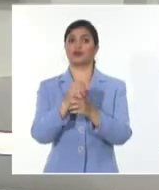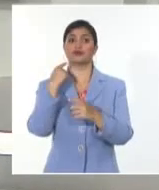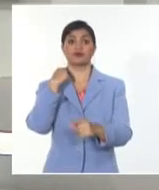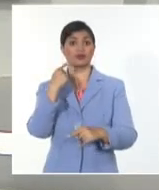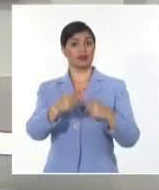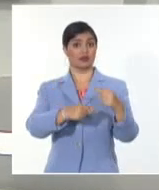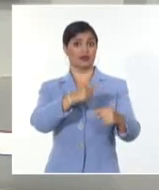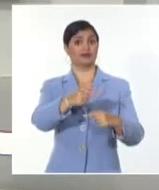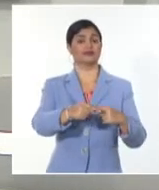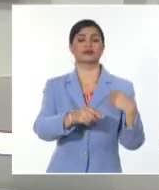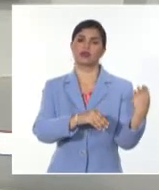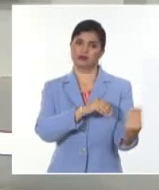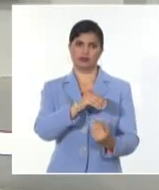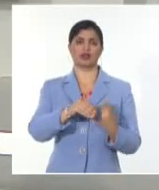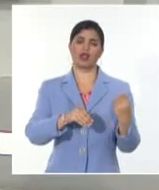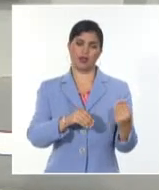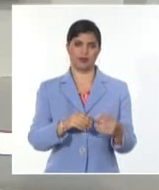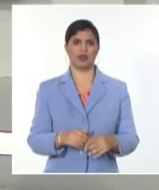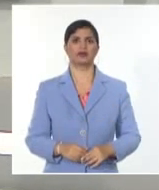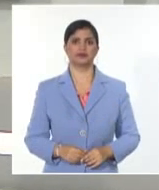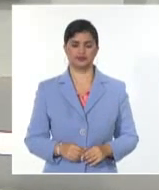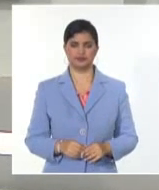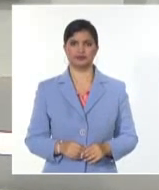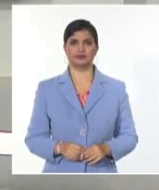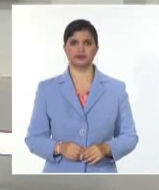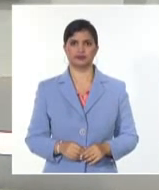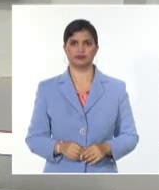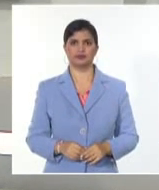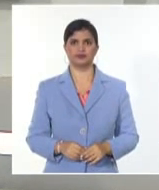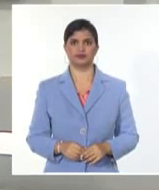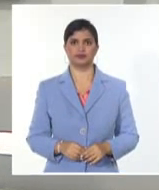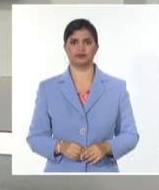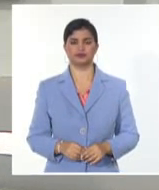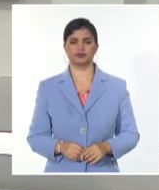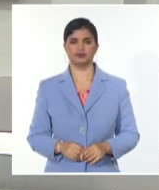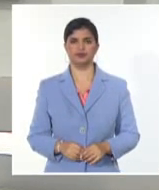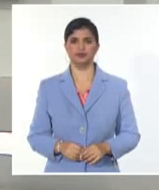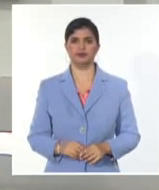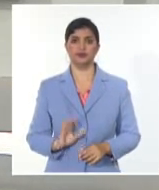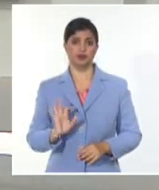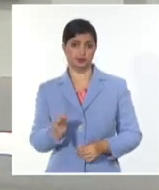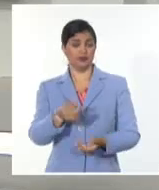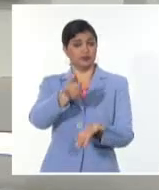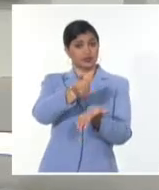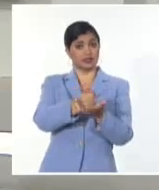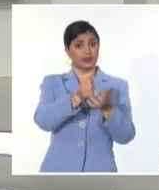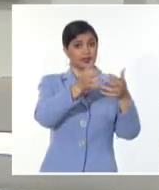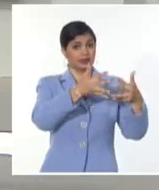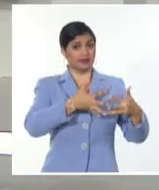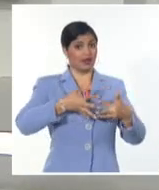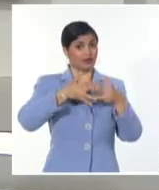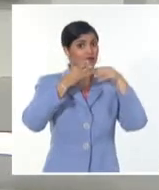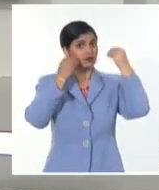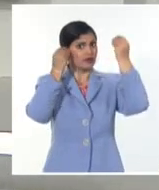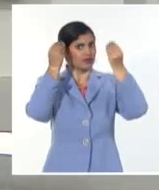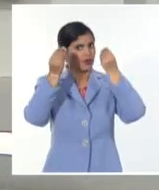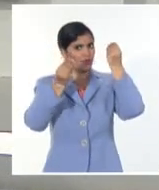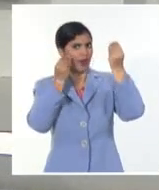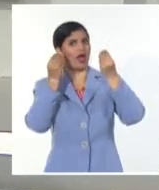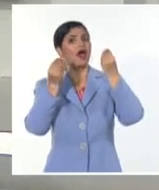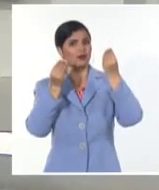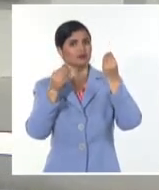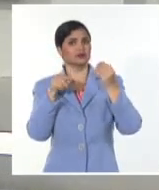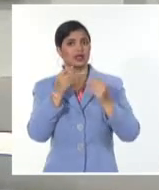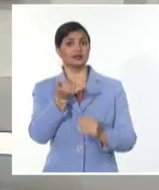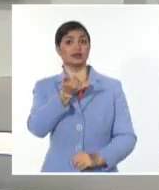triángulo estratégico que ahora ve fracturar uno de sus vértices. De ahí que Washington considere también que es un error esta medida de